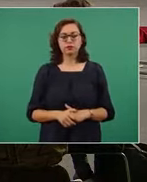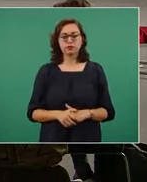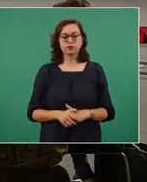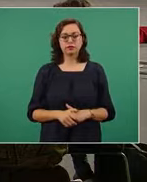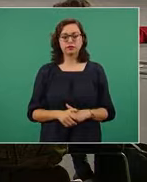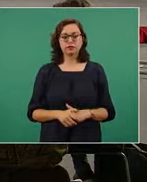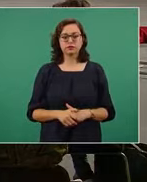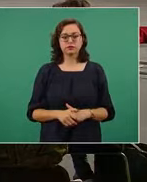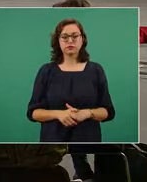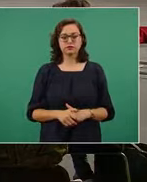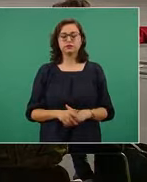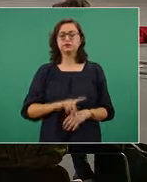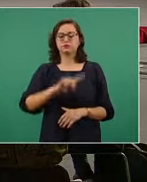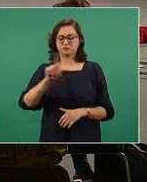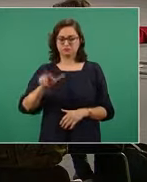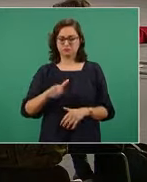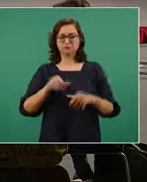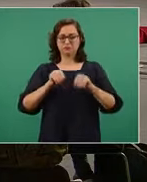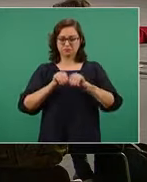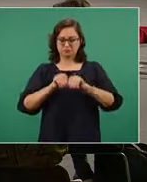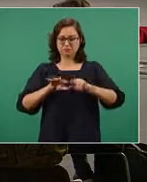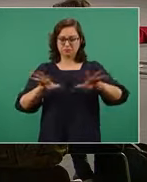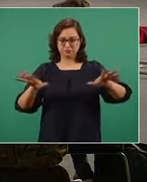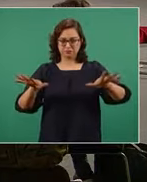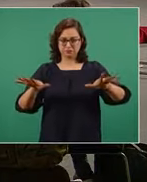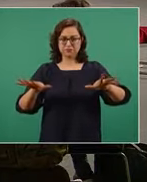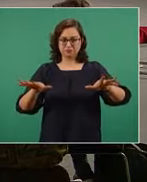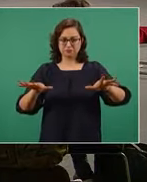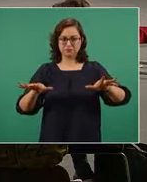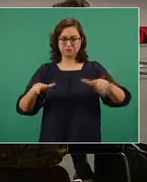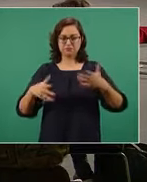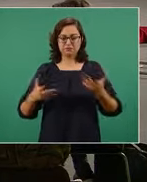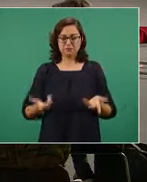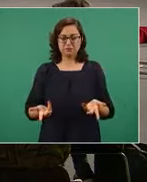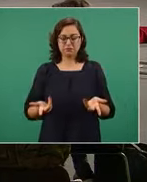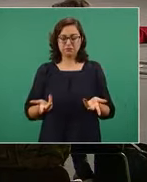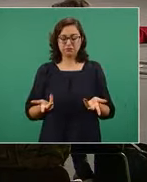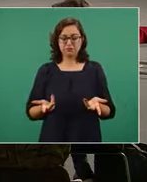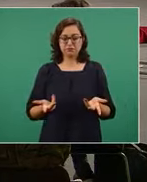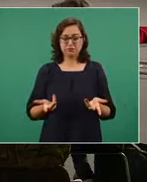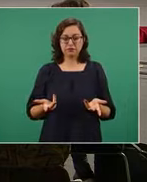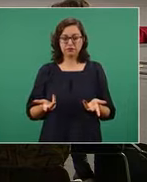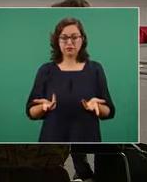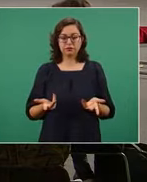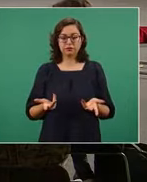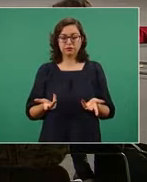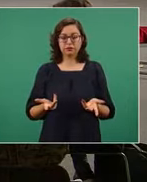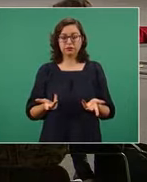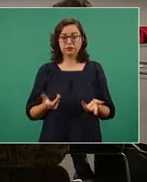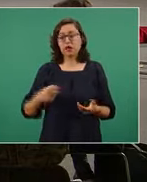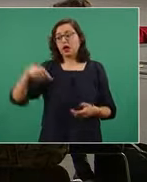37. La vamos a dar a conocer para que, pues, no solo sea la encuesta de